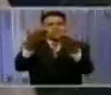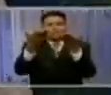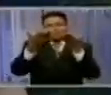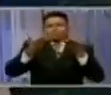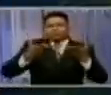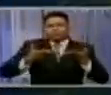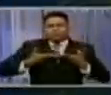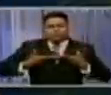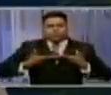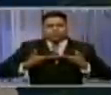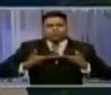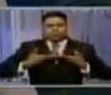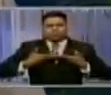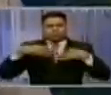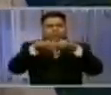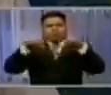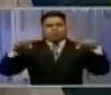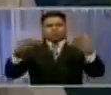pedagógico.